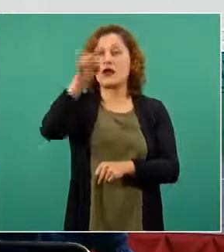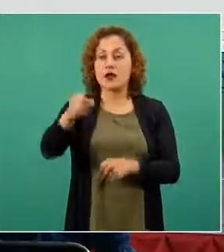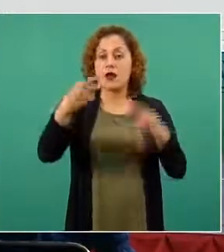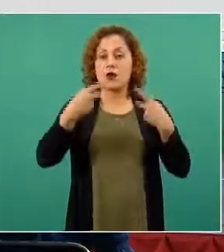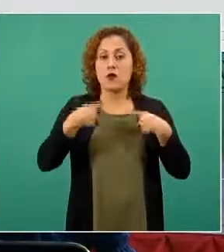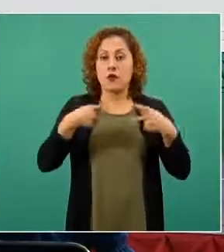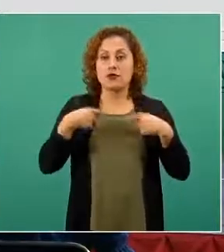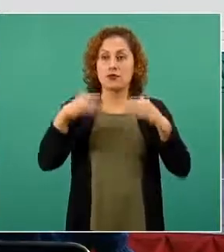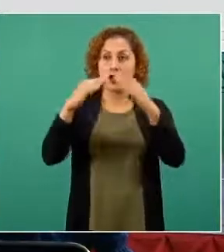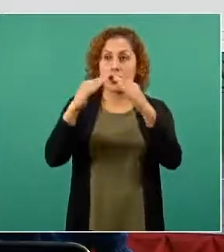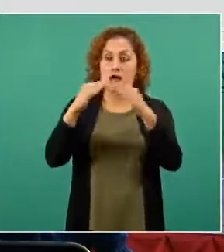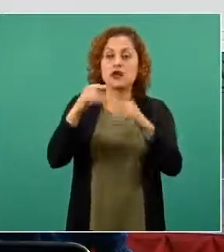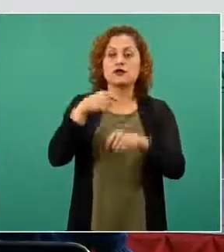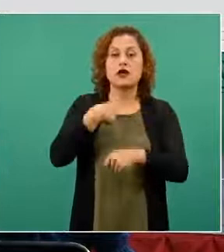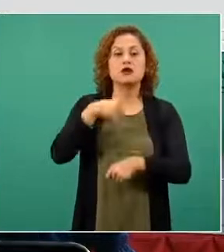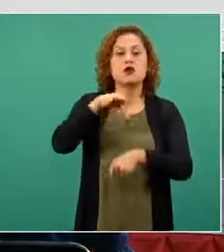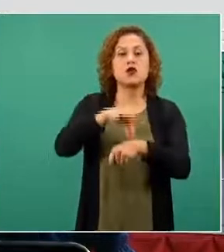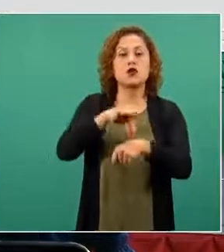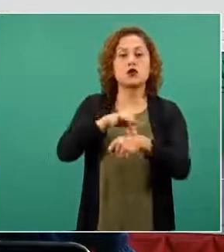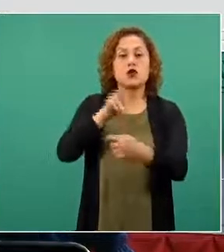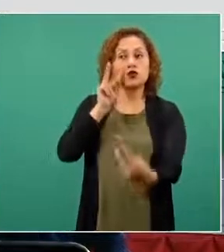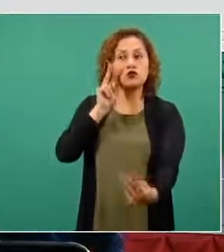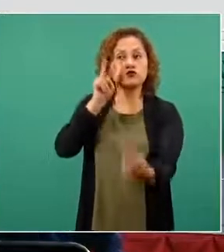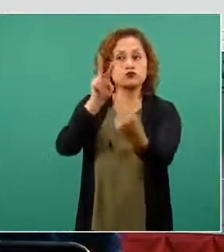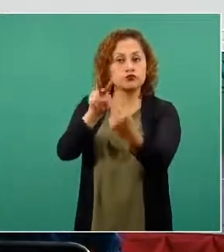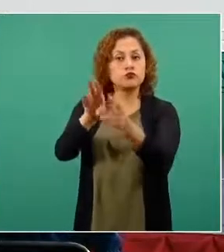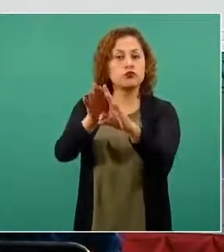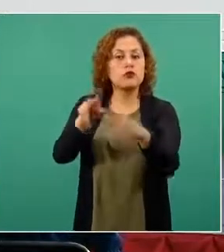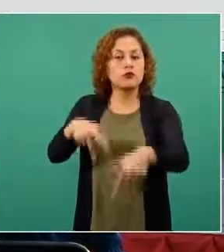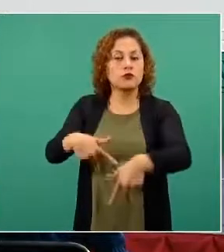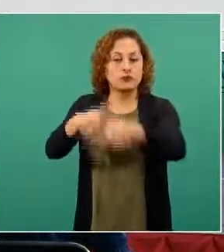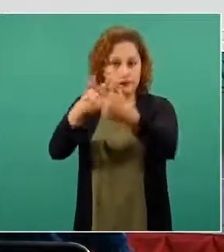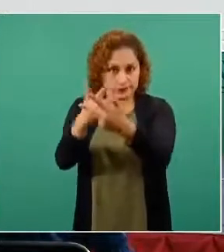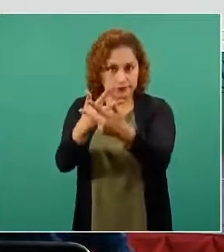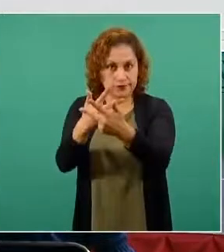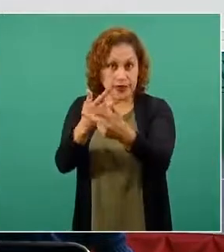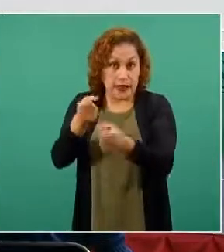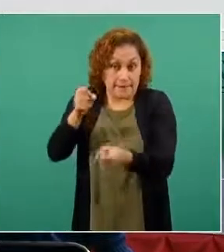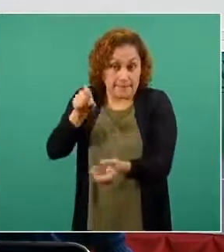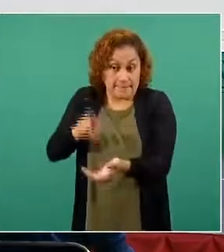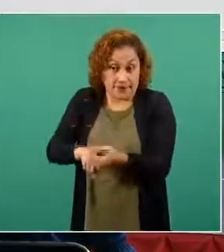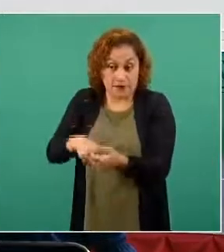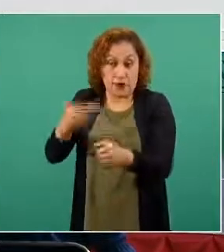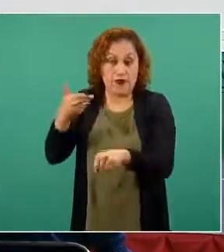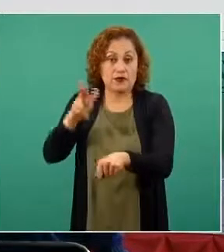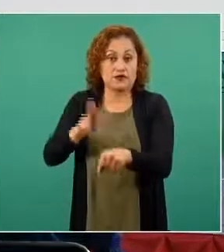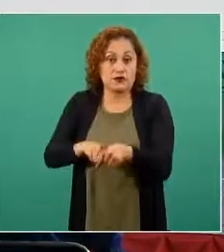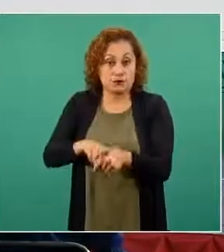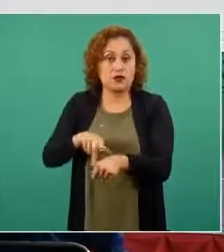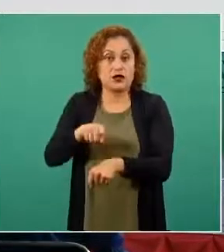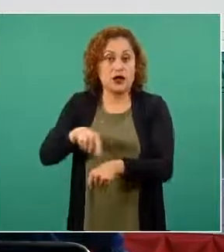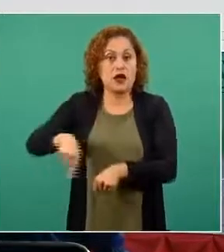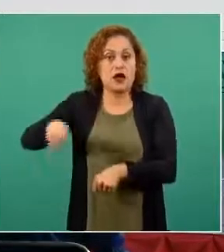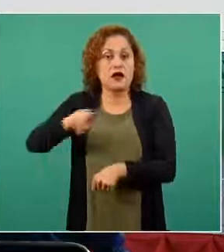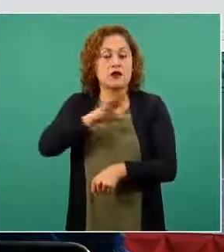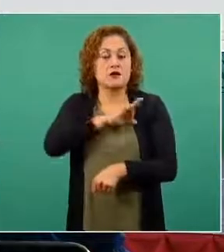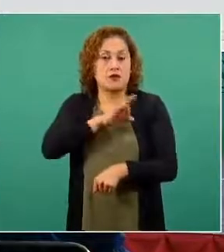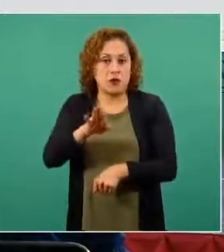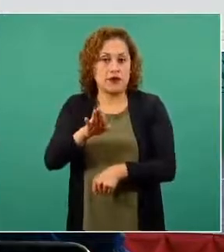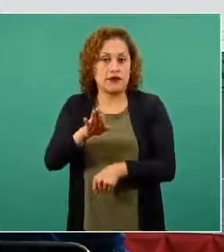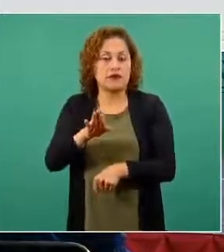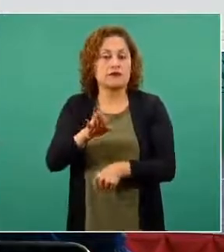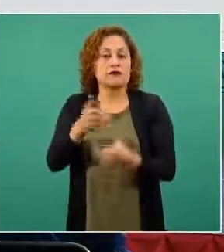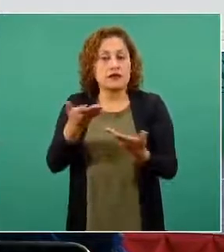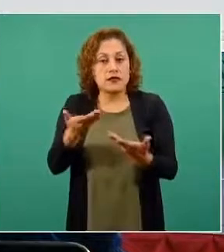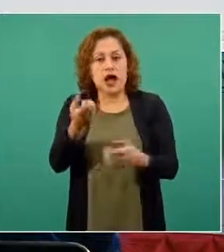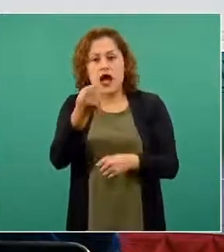un aviso que sale directamente desde la Dirección General del hospital, para que nuestros pacientes tengan la confianza, la